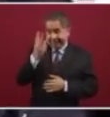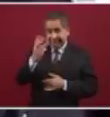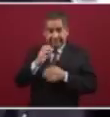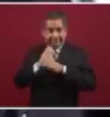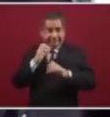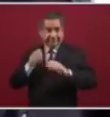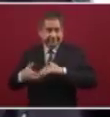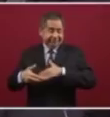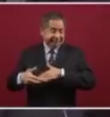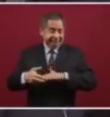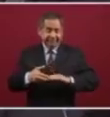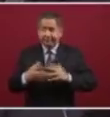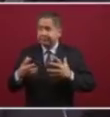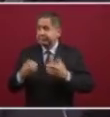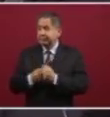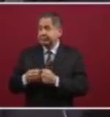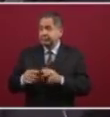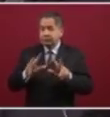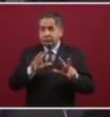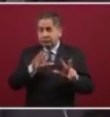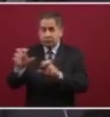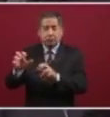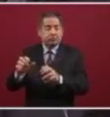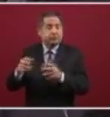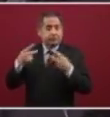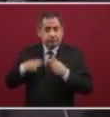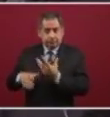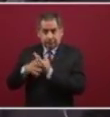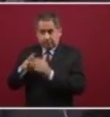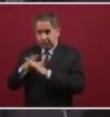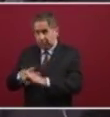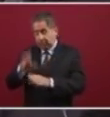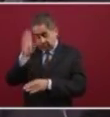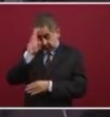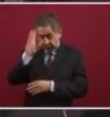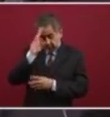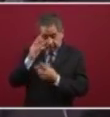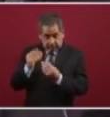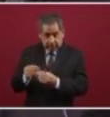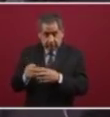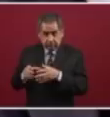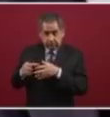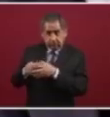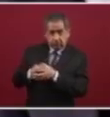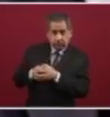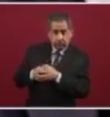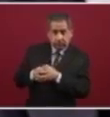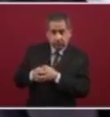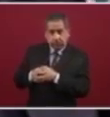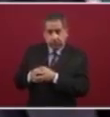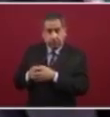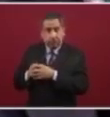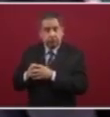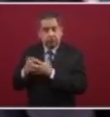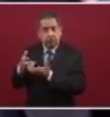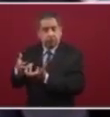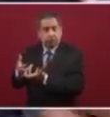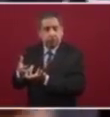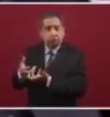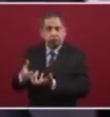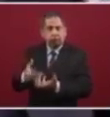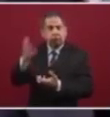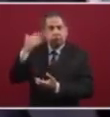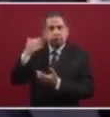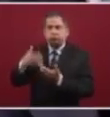800 migrantes, que 800 migrantes pues era el número que consistía una caravana que